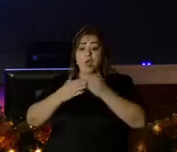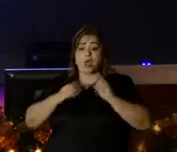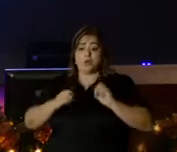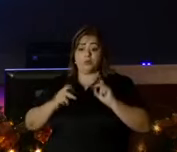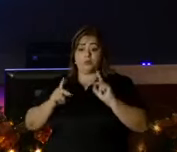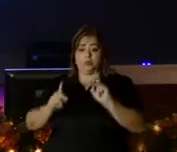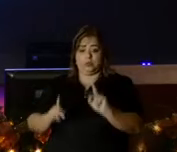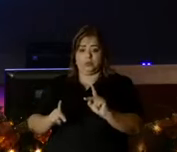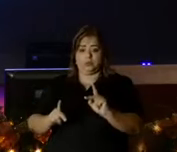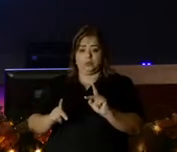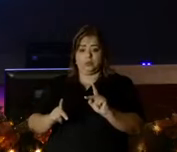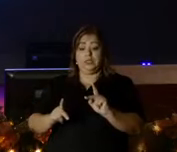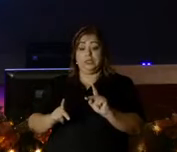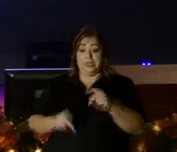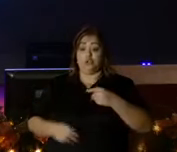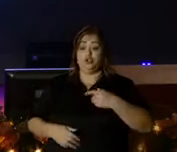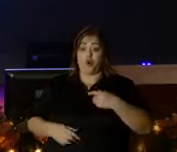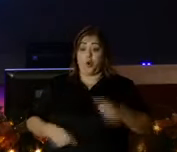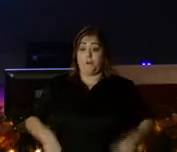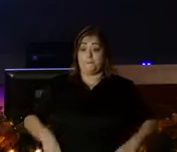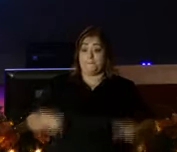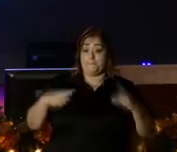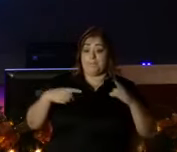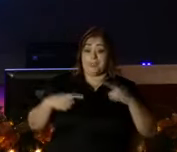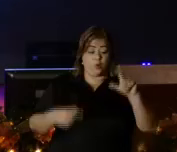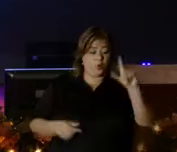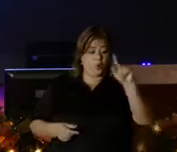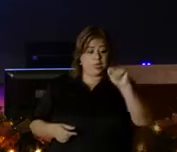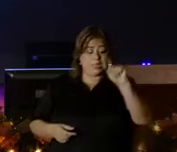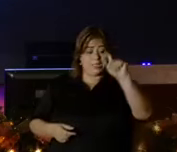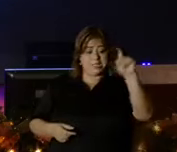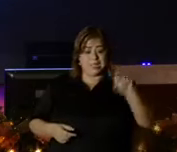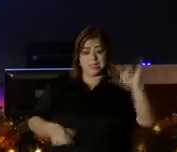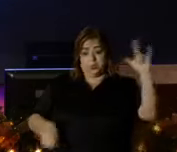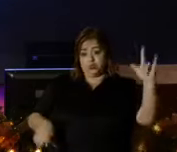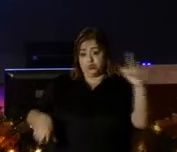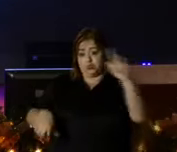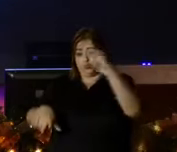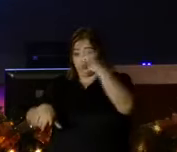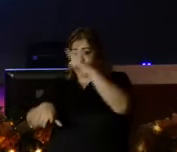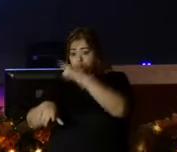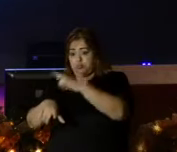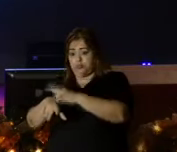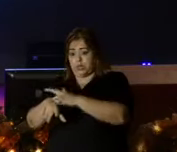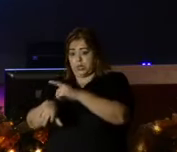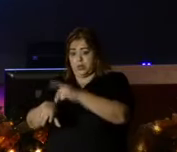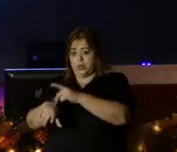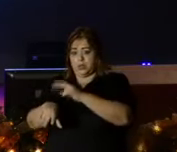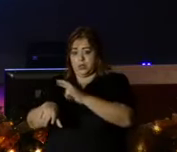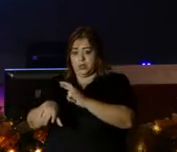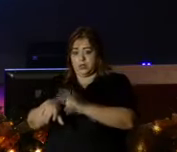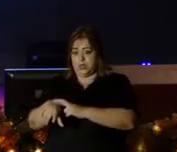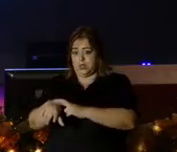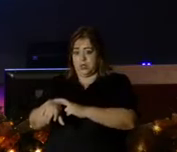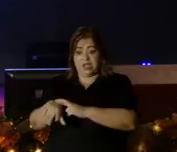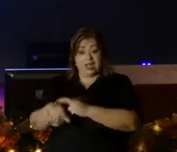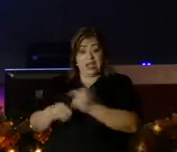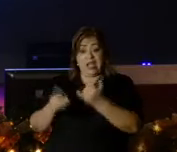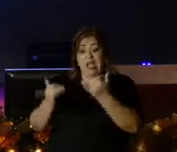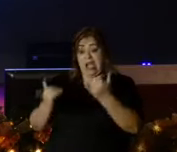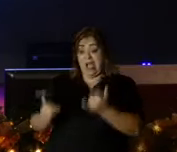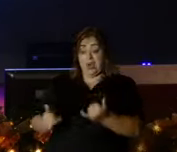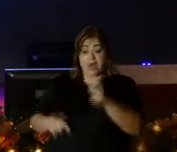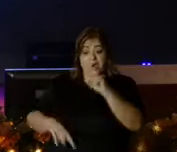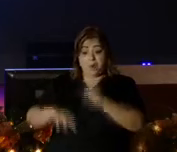pude salir de Dallas, Texas el martes, este martes 8, tengo entendido que ya no permiten gente entrar aquí a